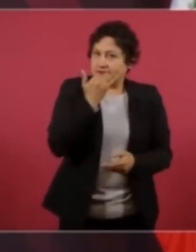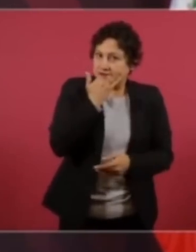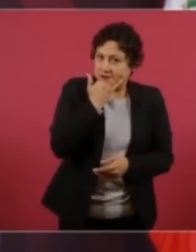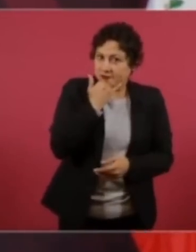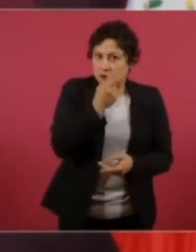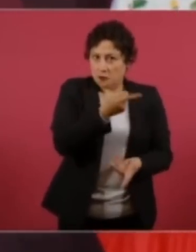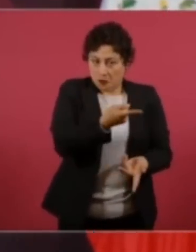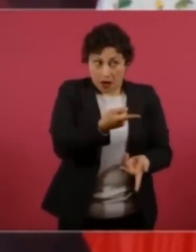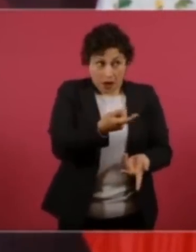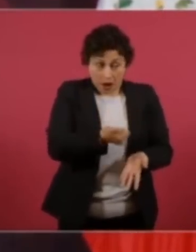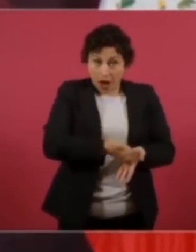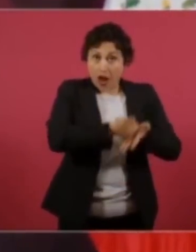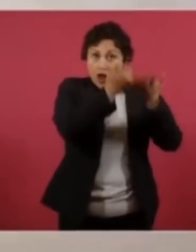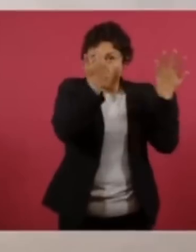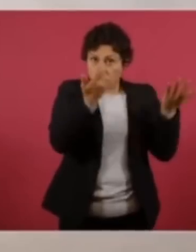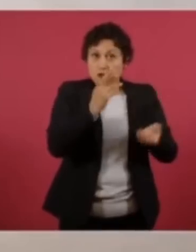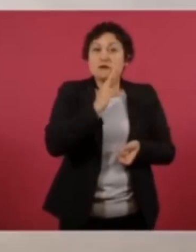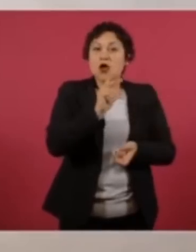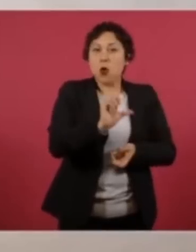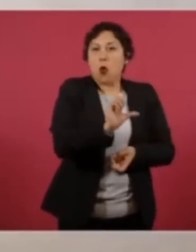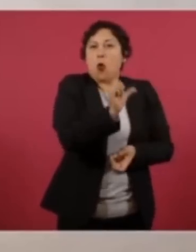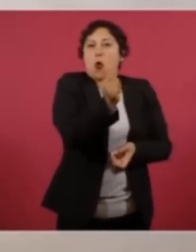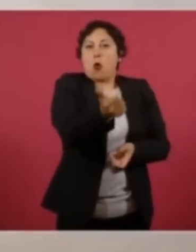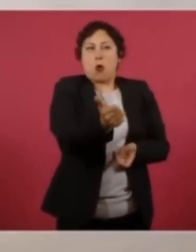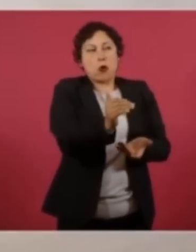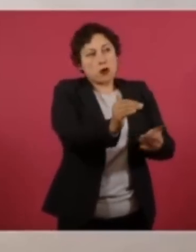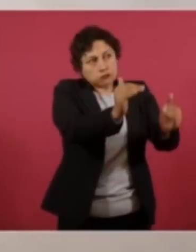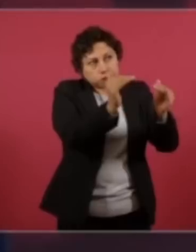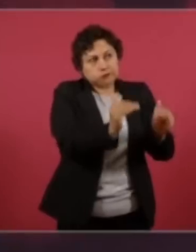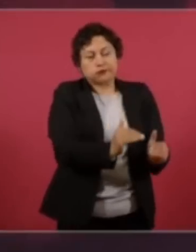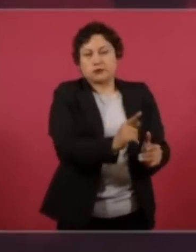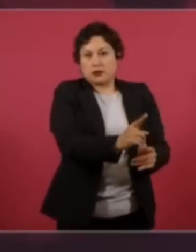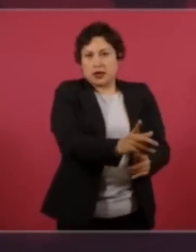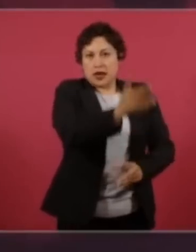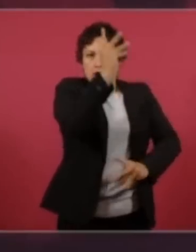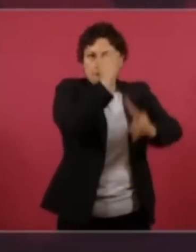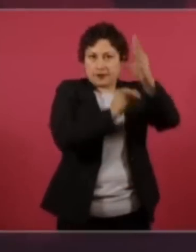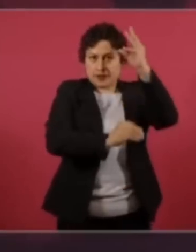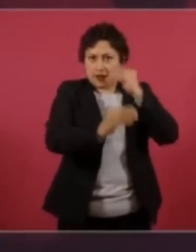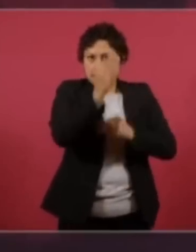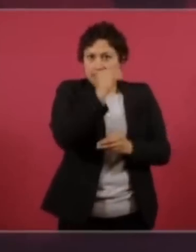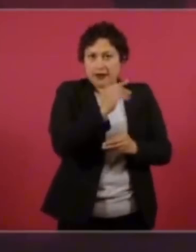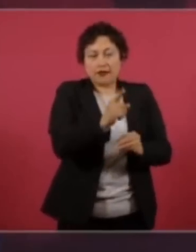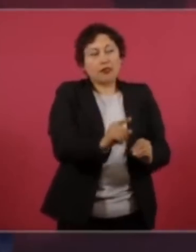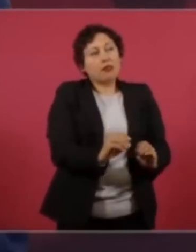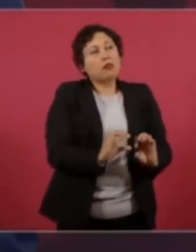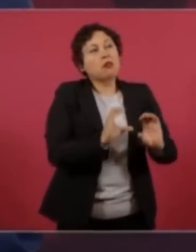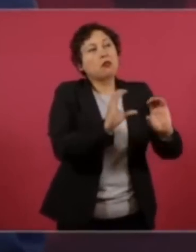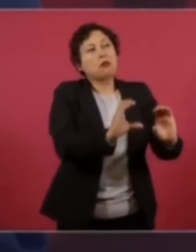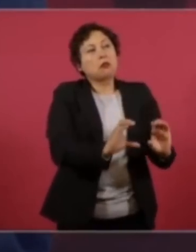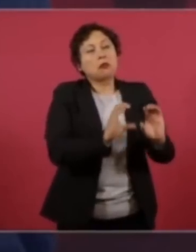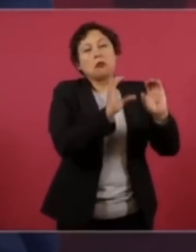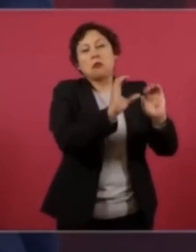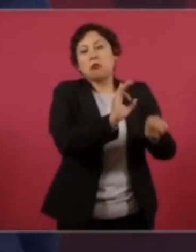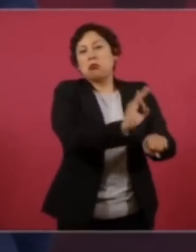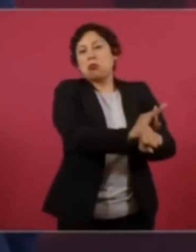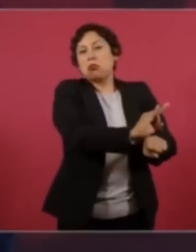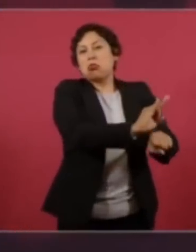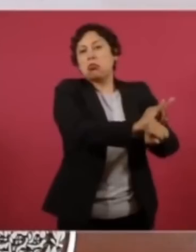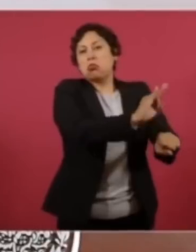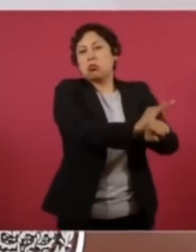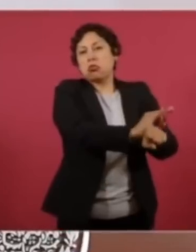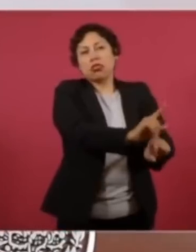peje lagarto, ni bobo, ni sardina, les diste robalo